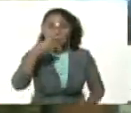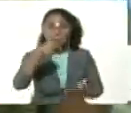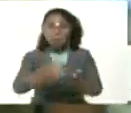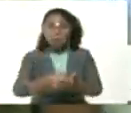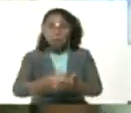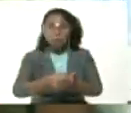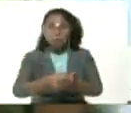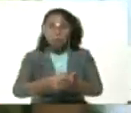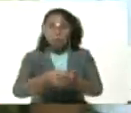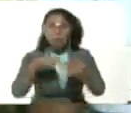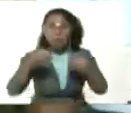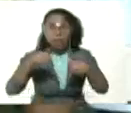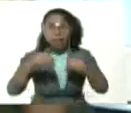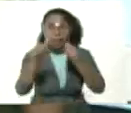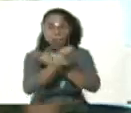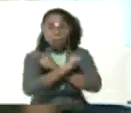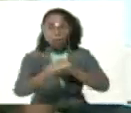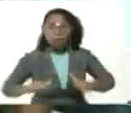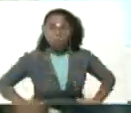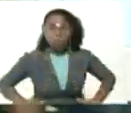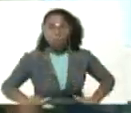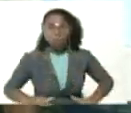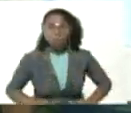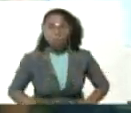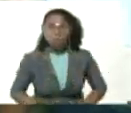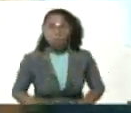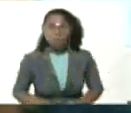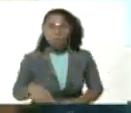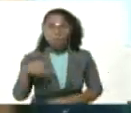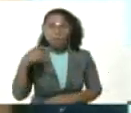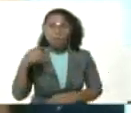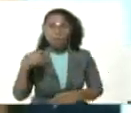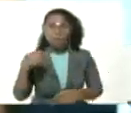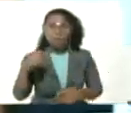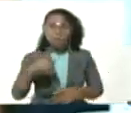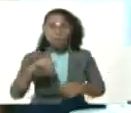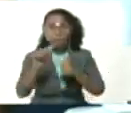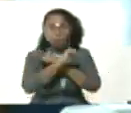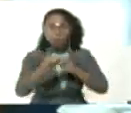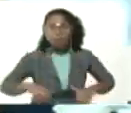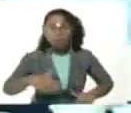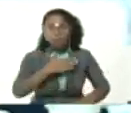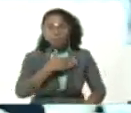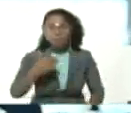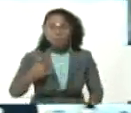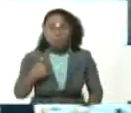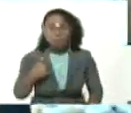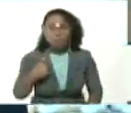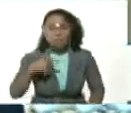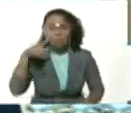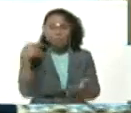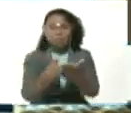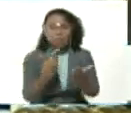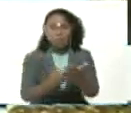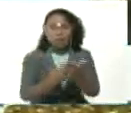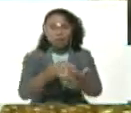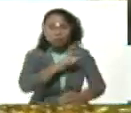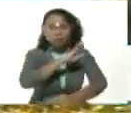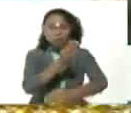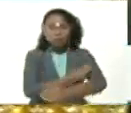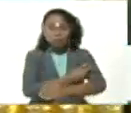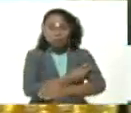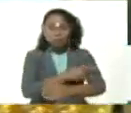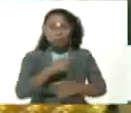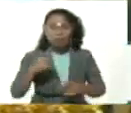en Acarigua, estado Apure, estado Portuguesa. Quisimos mostrar el fortalecimiento de